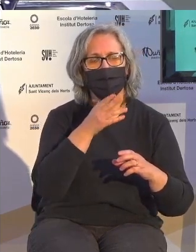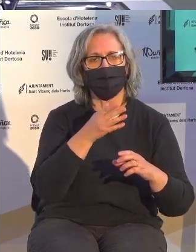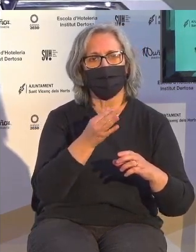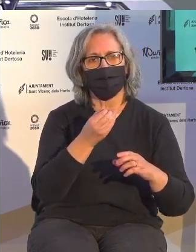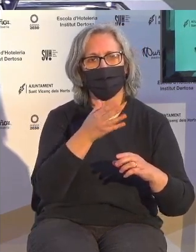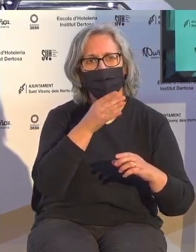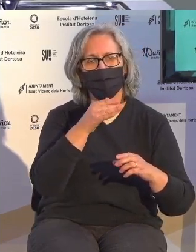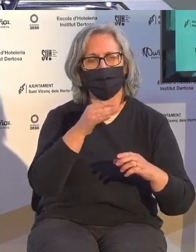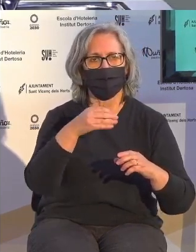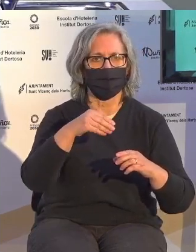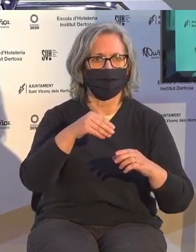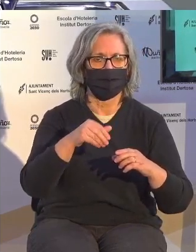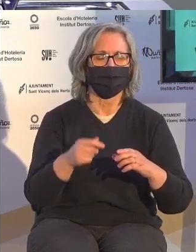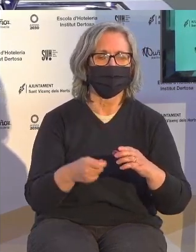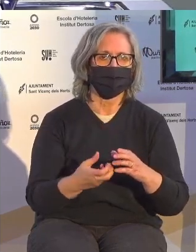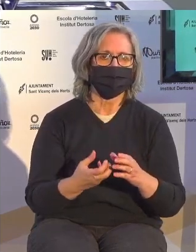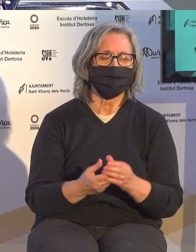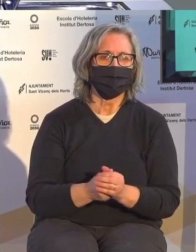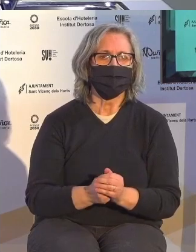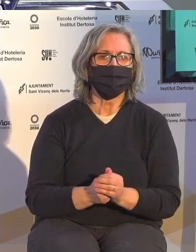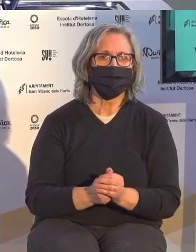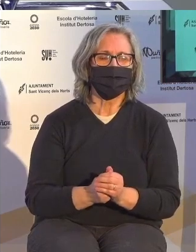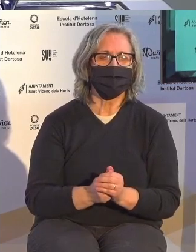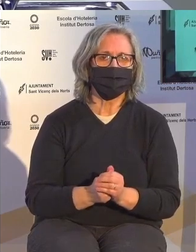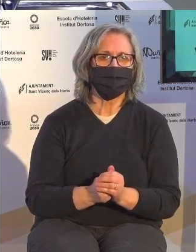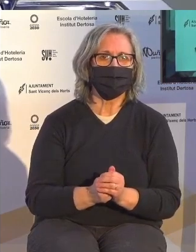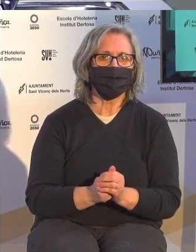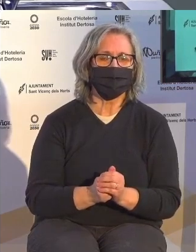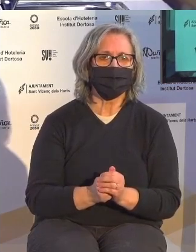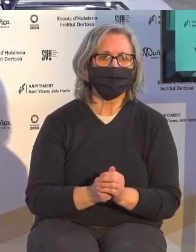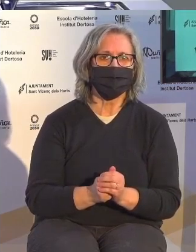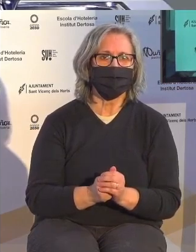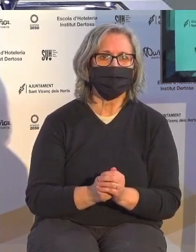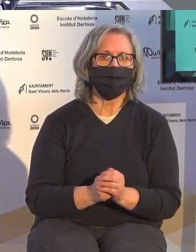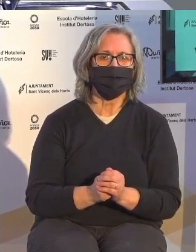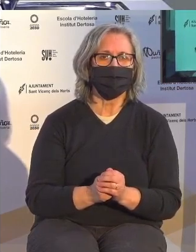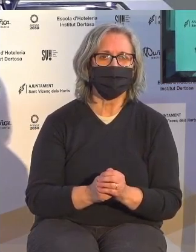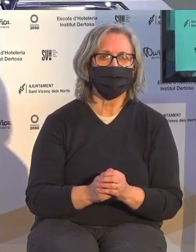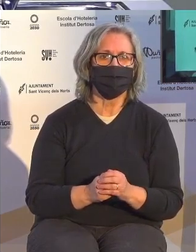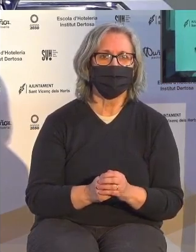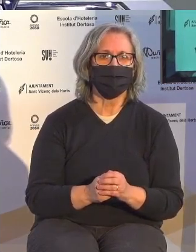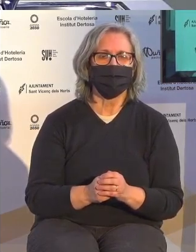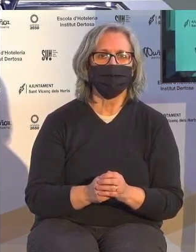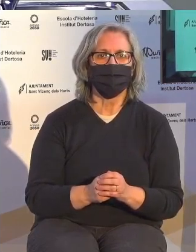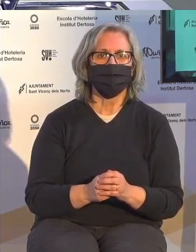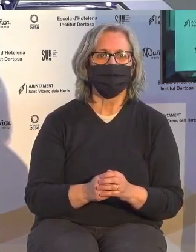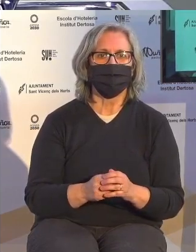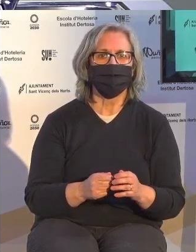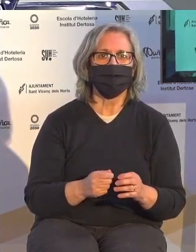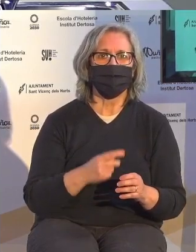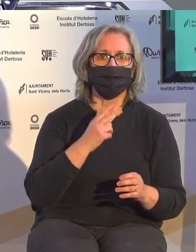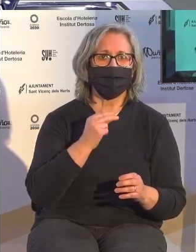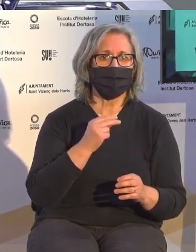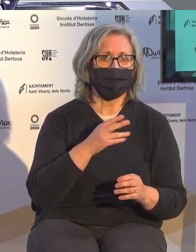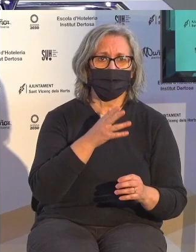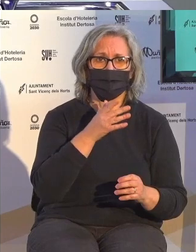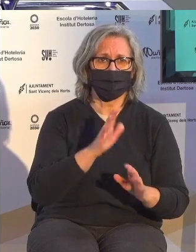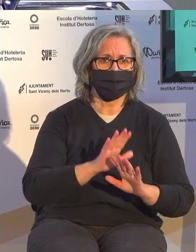ver si lo tenemos aquí a mi bar que es una mixtura de azúcar y agua